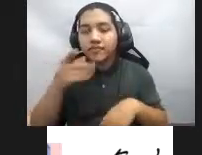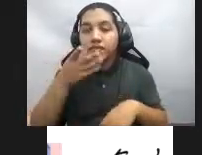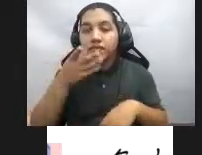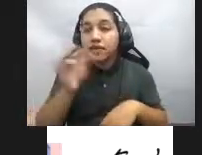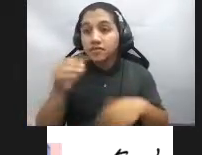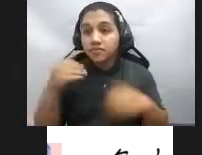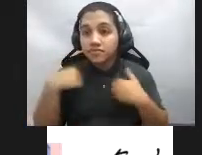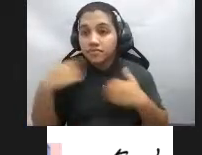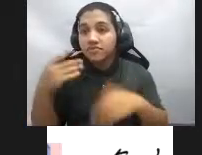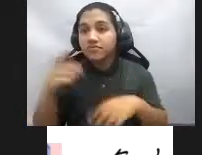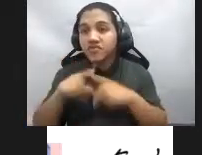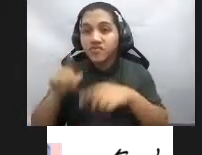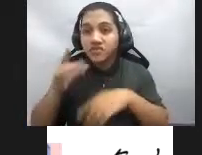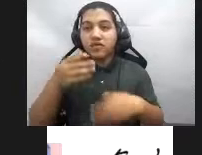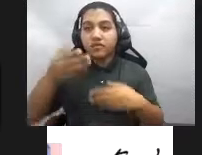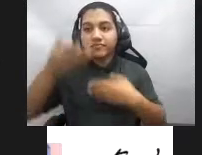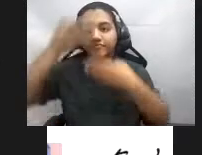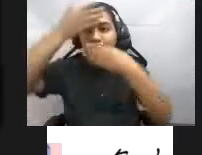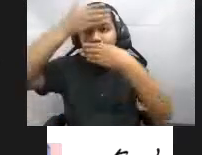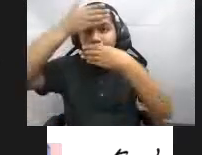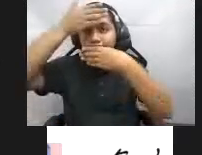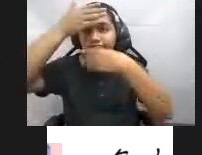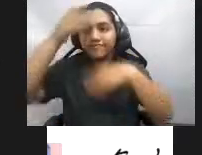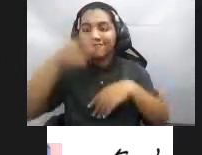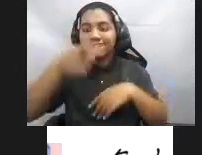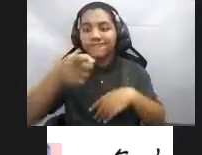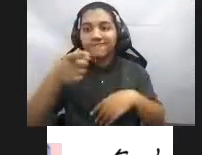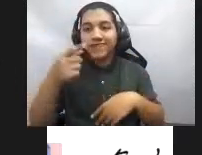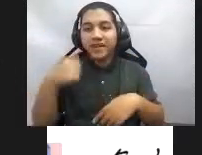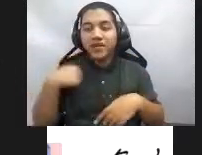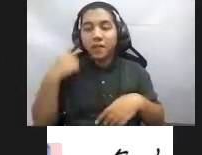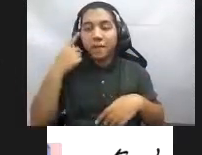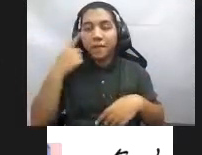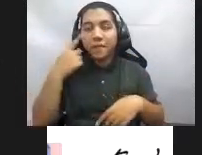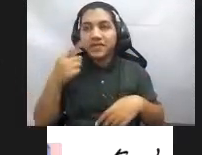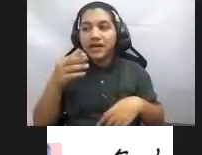provincial de San Juan y ahí trabajaban inclusive en